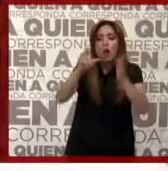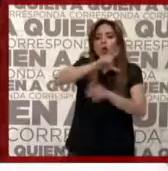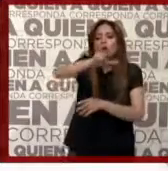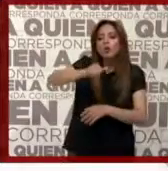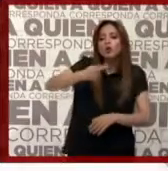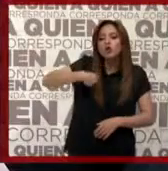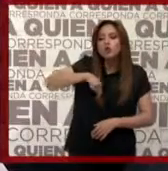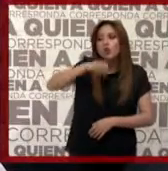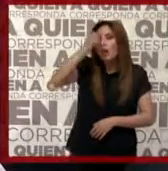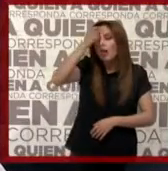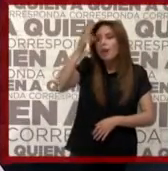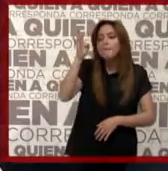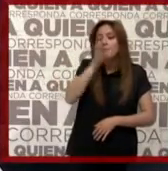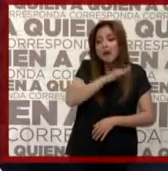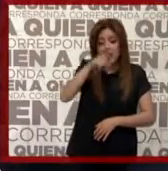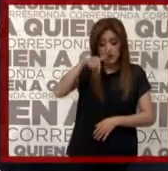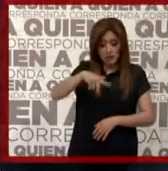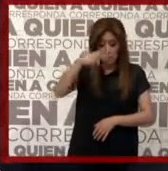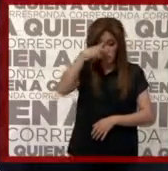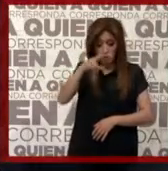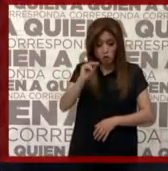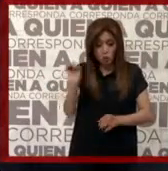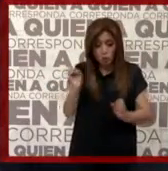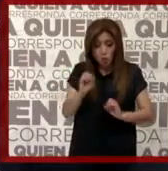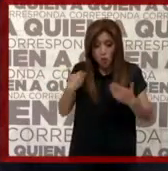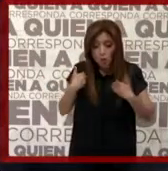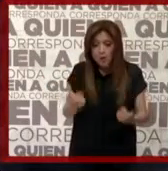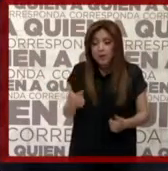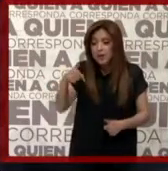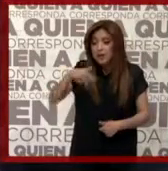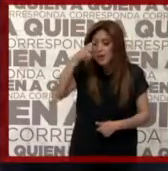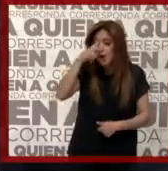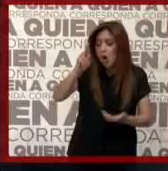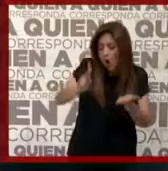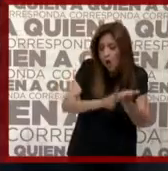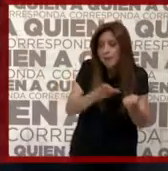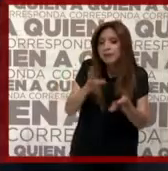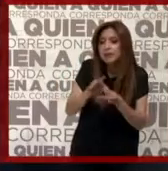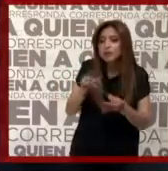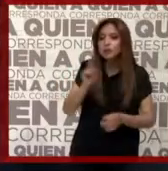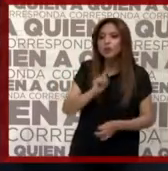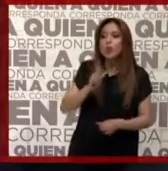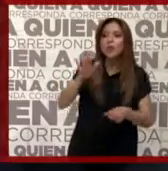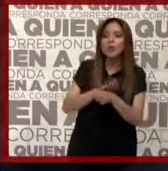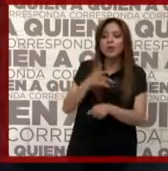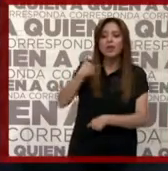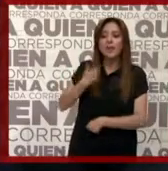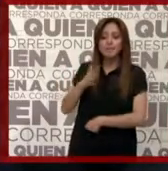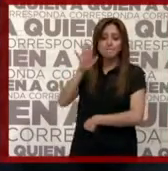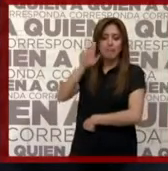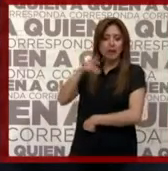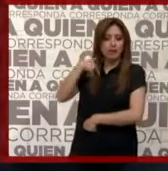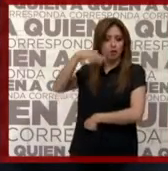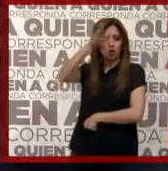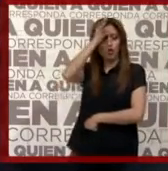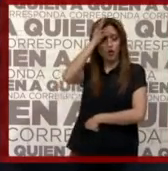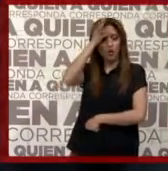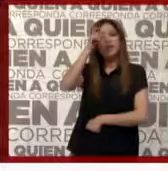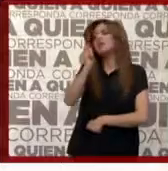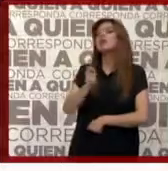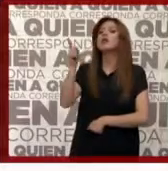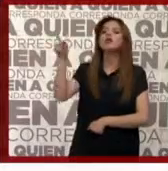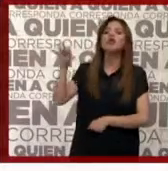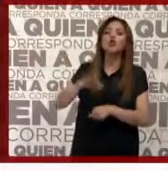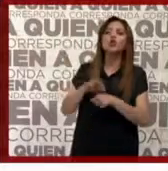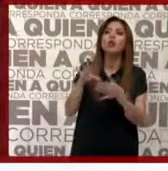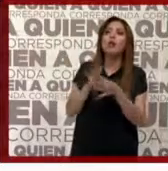si yo no entiendo en méxico no estamos acostumbrados y me lo repite porque así que soy tonto entonces usted tiene un papá para